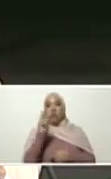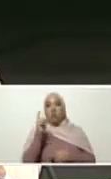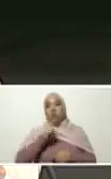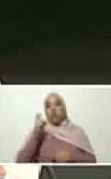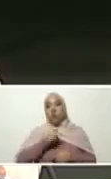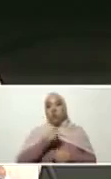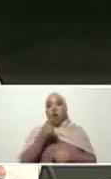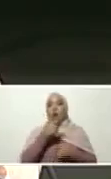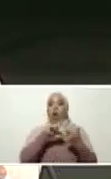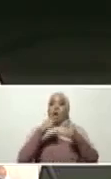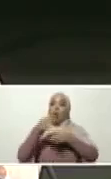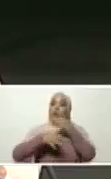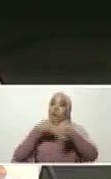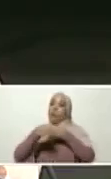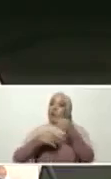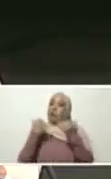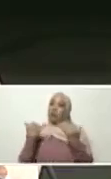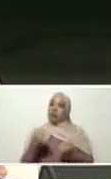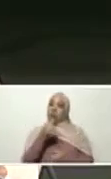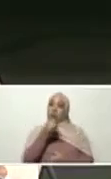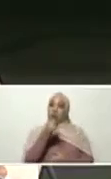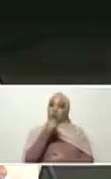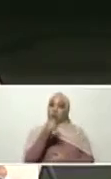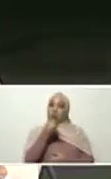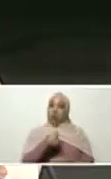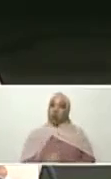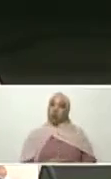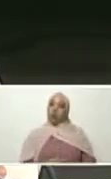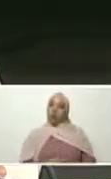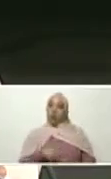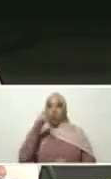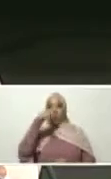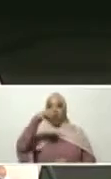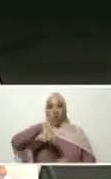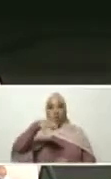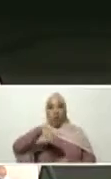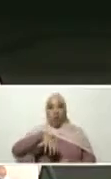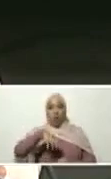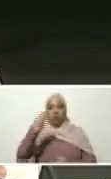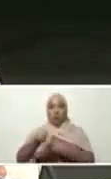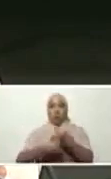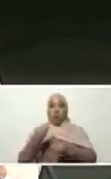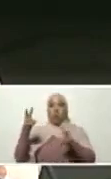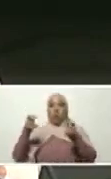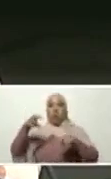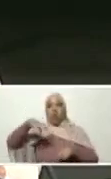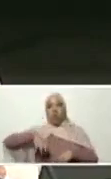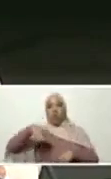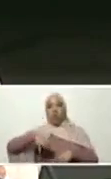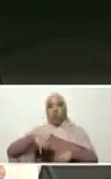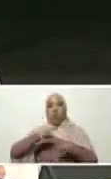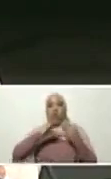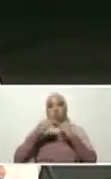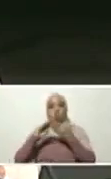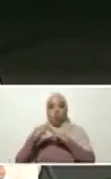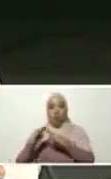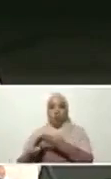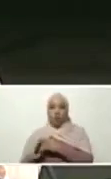romper y hacer estallar esa camisa de fuerza que representa el agotado Estado gomecista, creando un nuevo Estado, el Estado comunero,